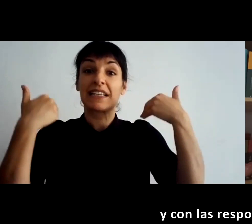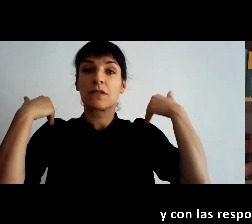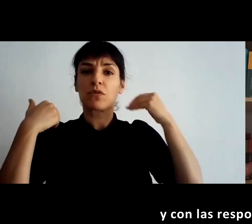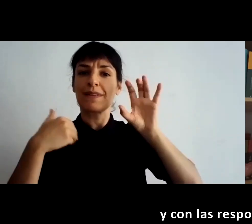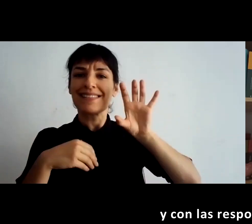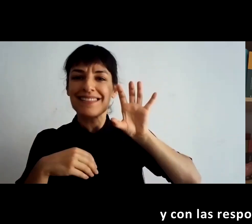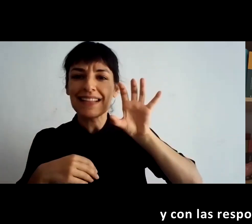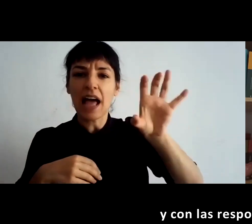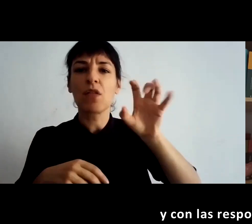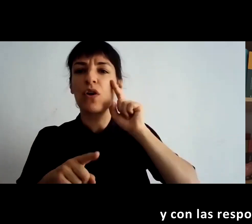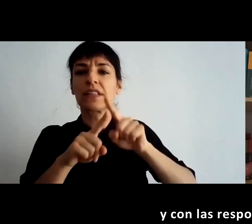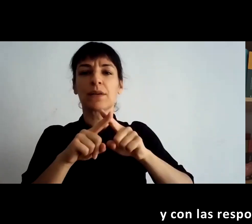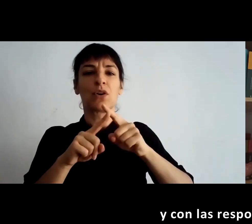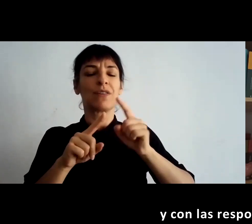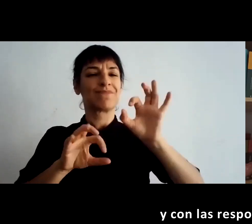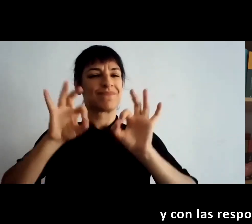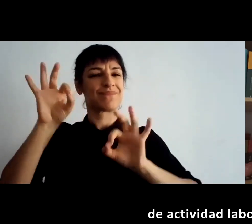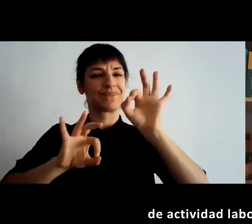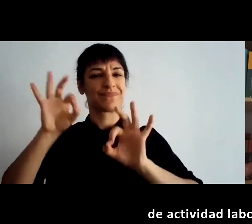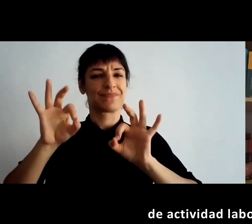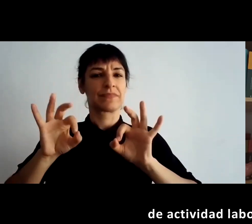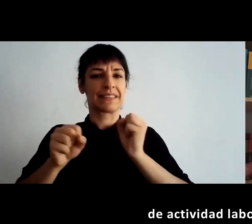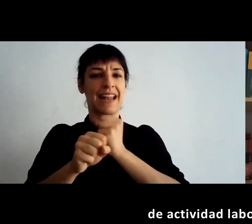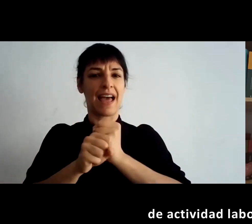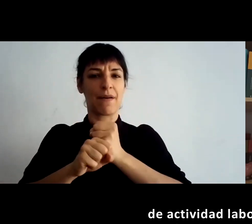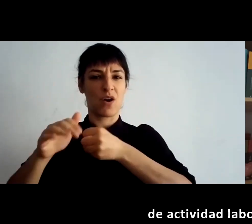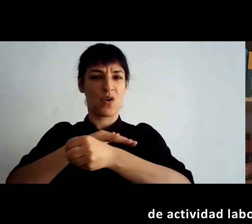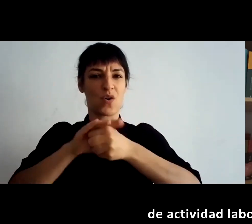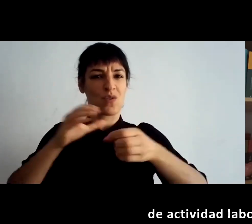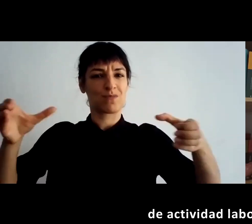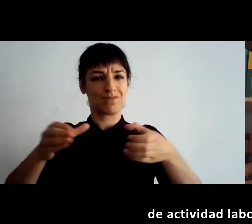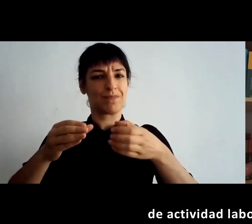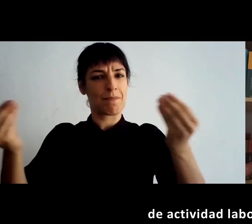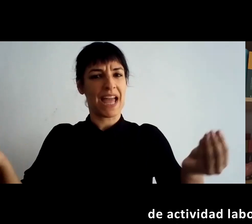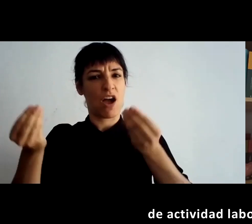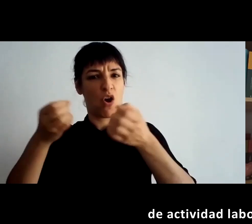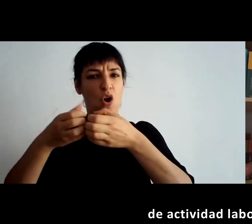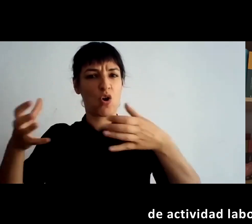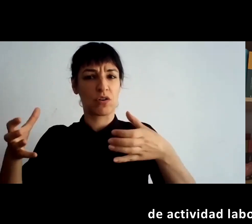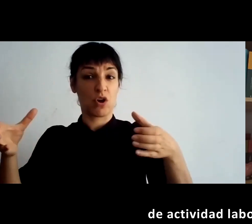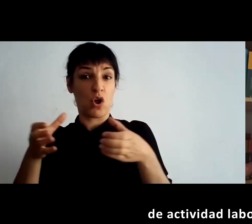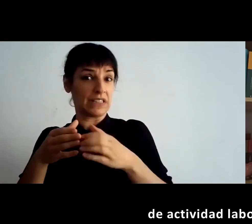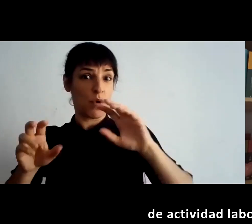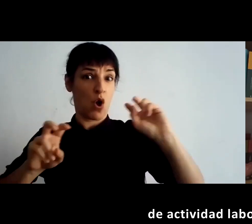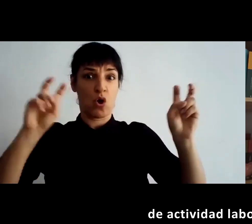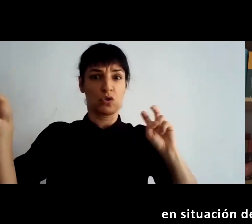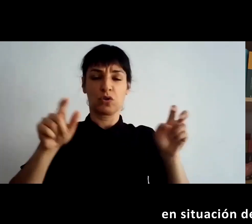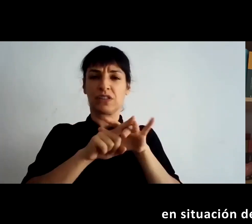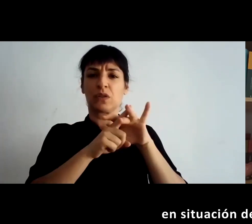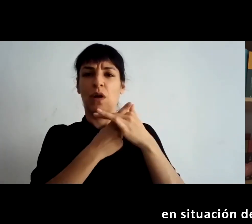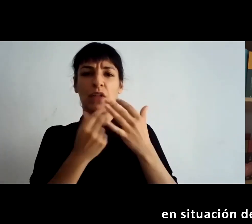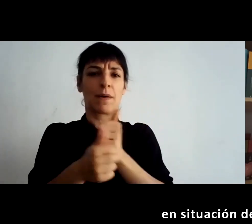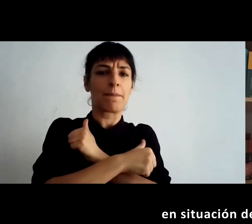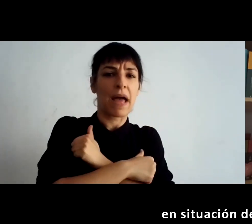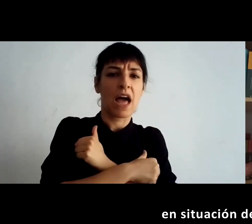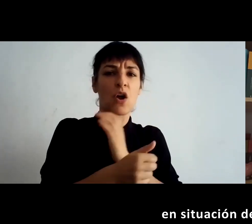Estado en mejorar las tasas de actividad laboral de nuestro colectivo y otros colectivos en situación de desempleo